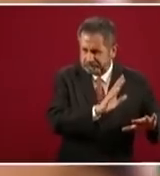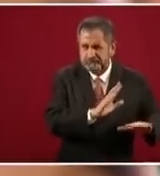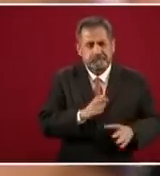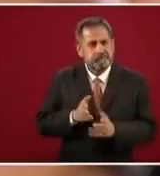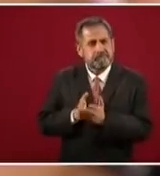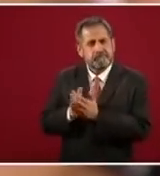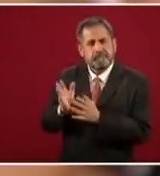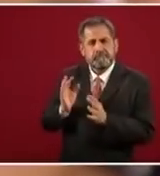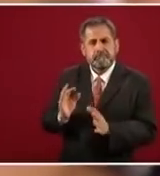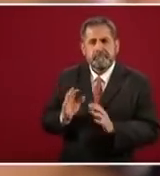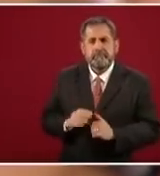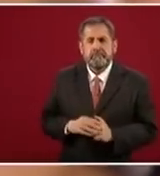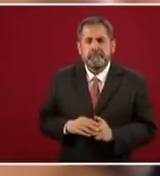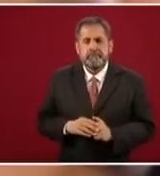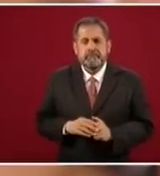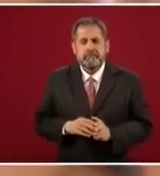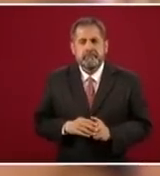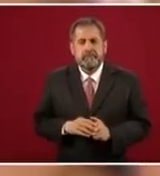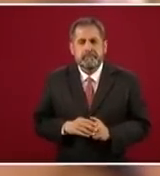O sea,